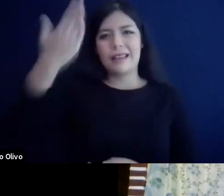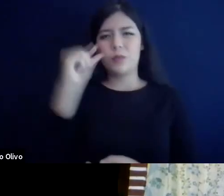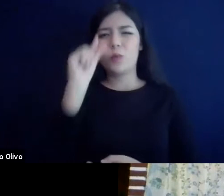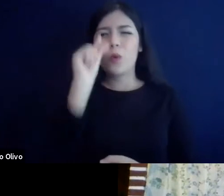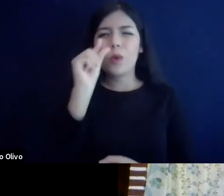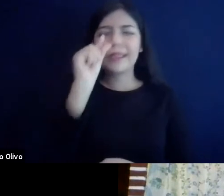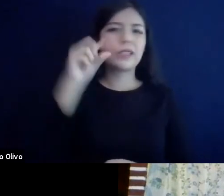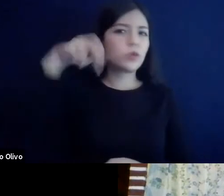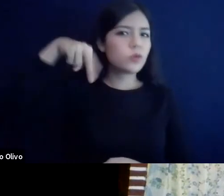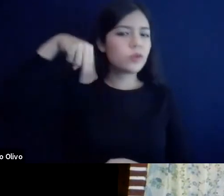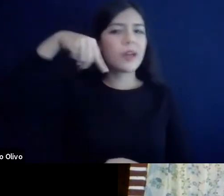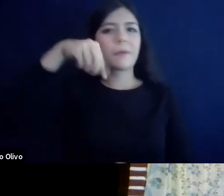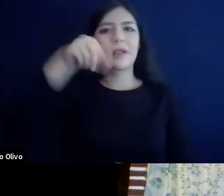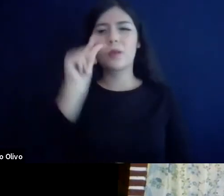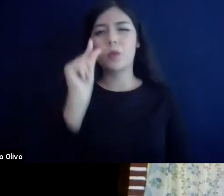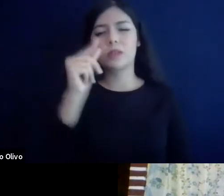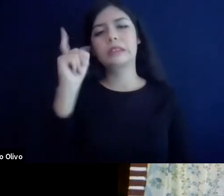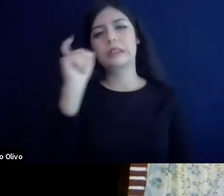y